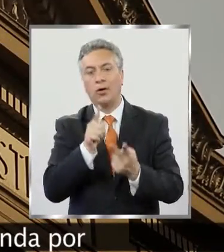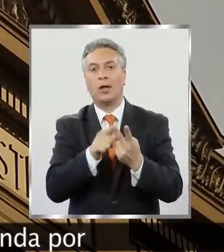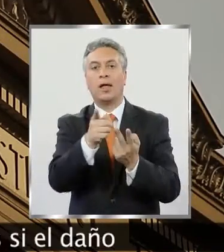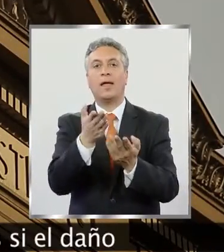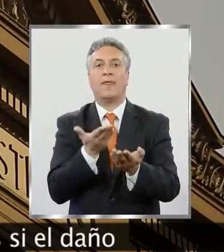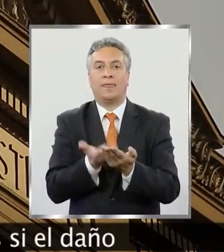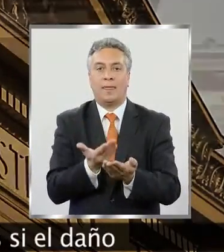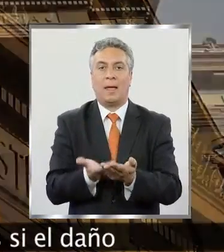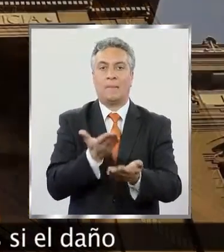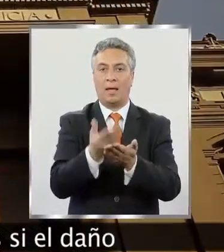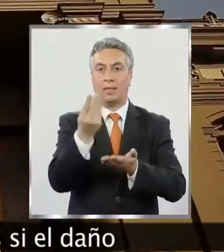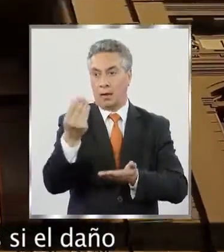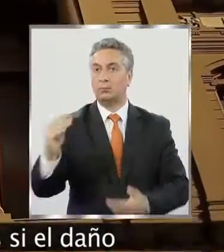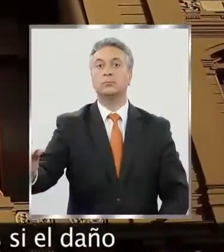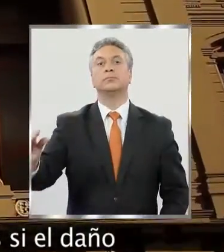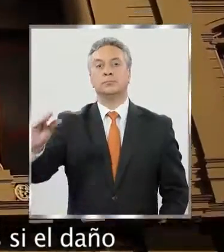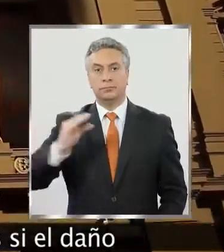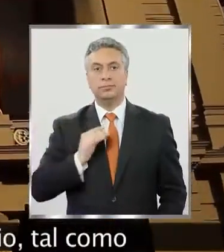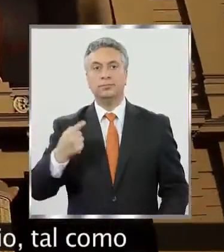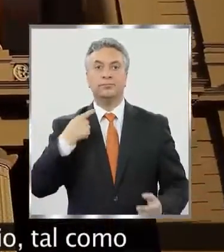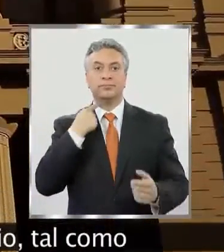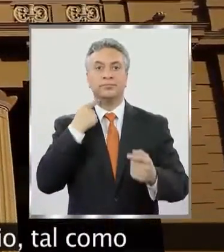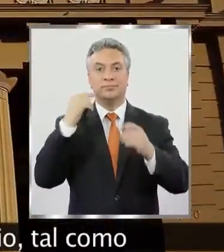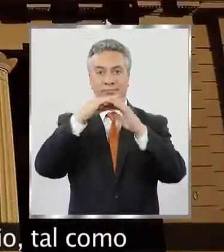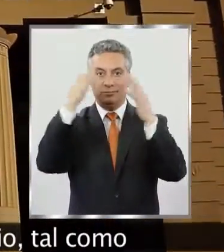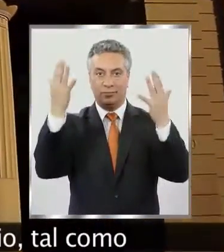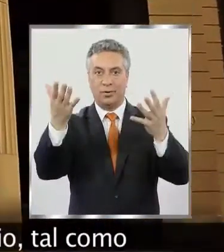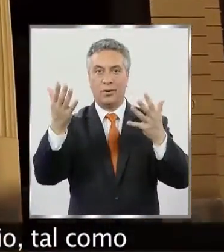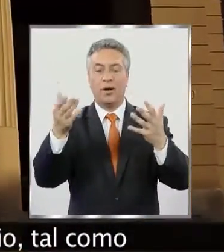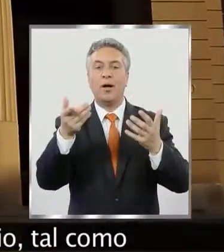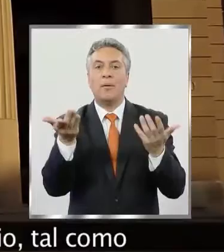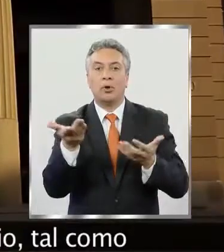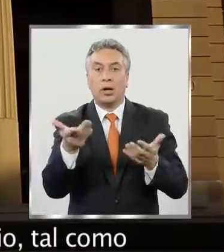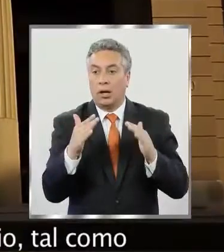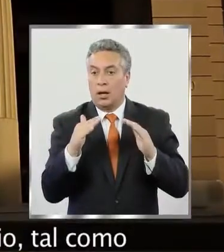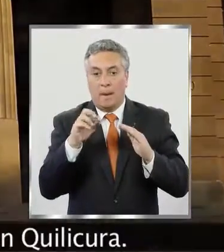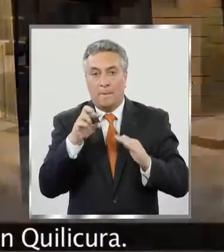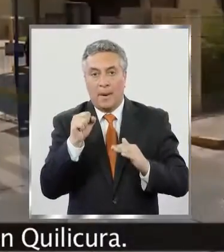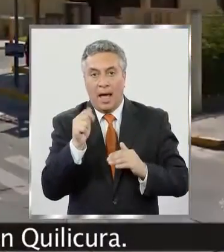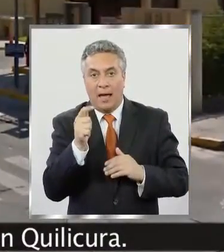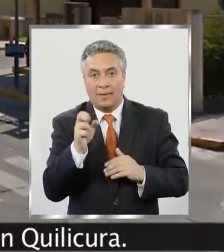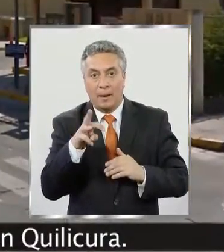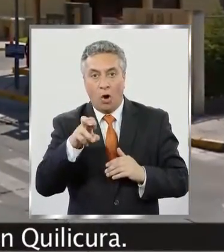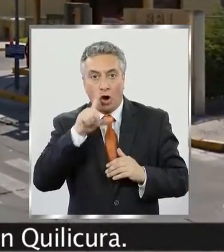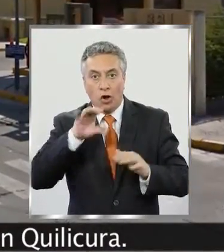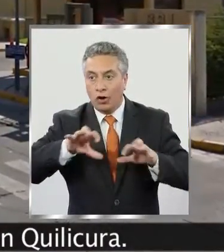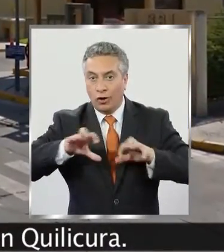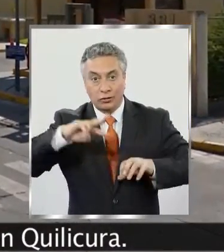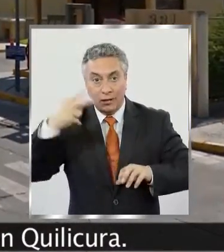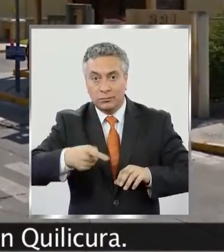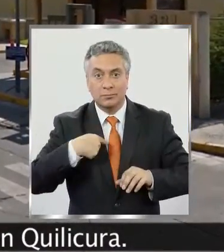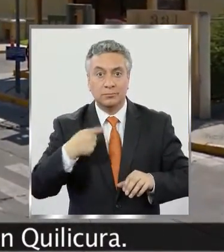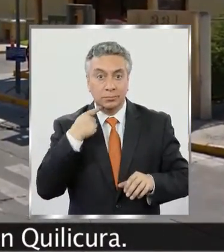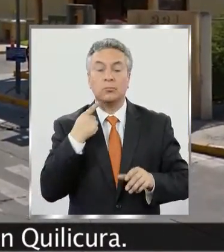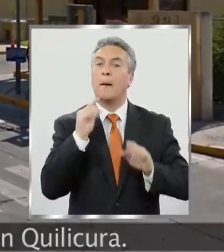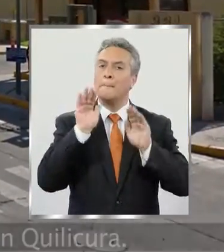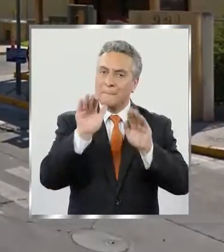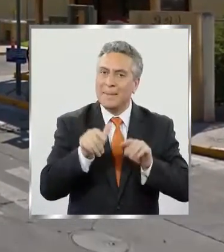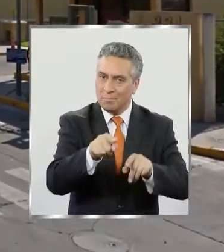demanda por indemnización de perjuicios si el daño ambiental afecta el patrimonio, tal como ocurrió con los demandantes en